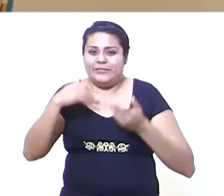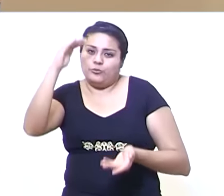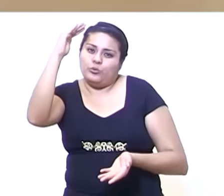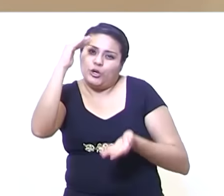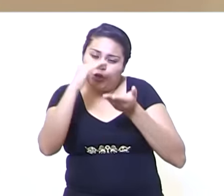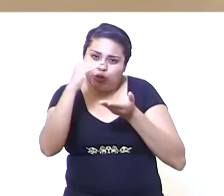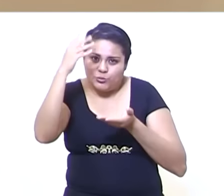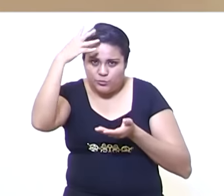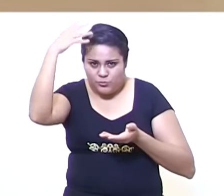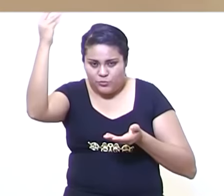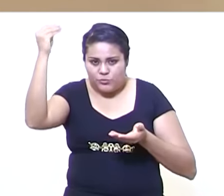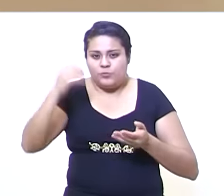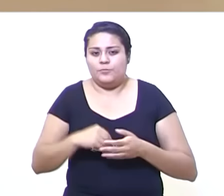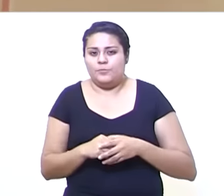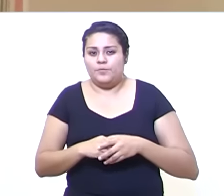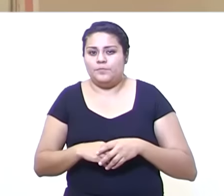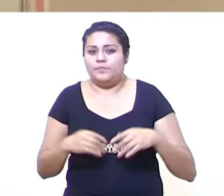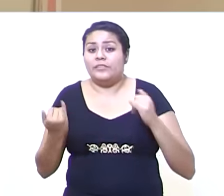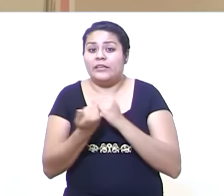Duendes y damas.